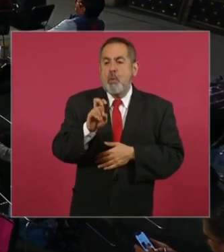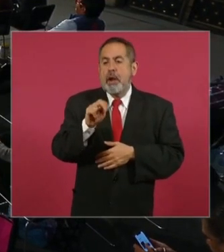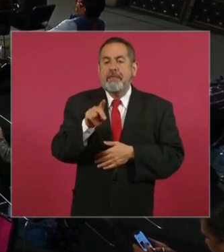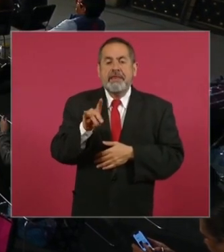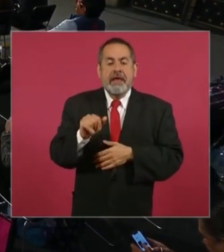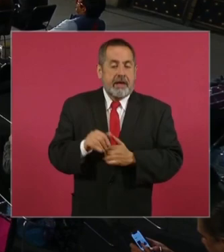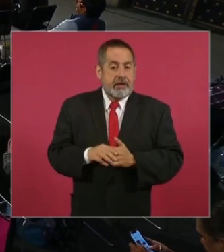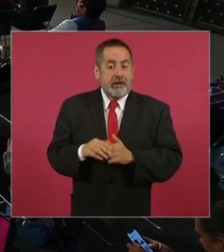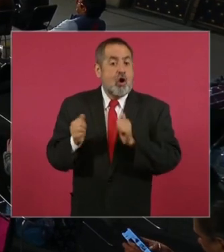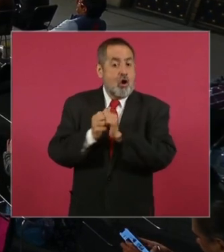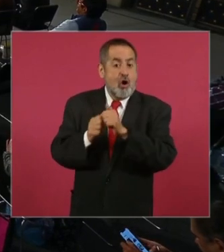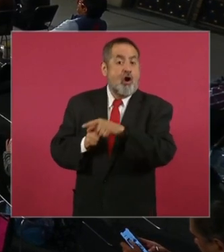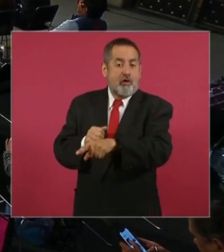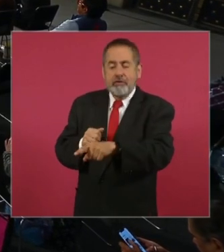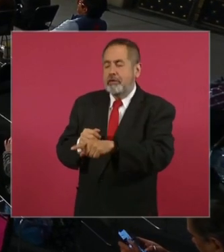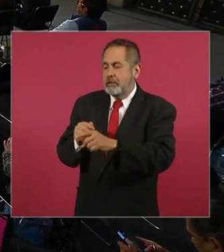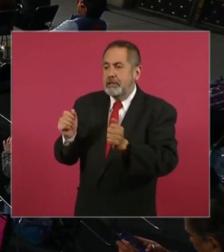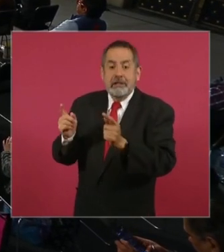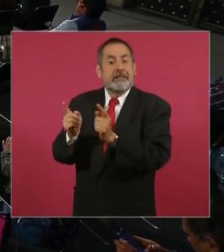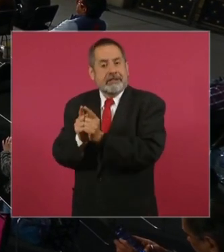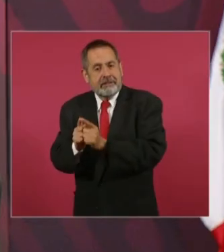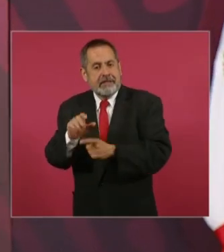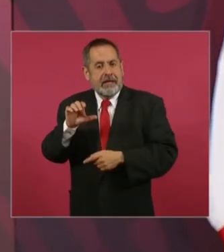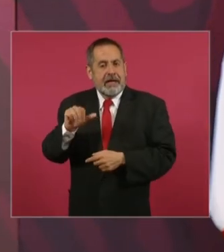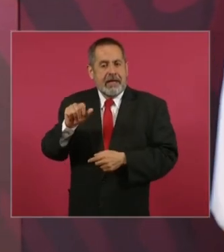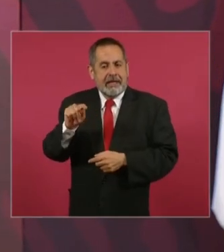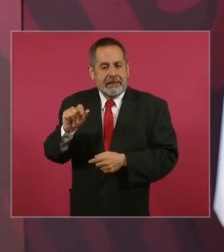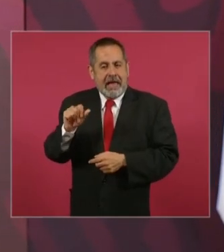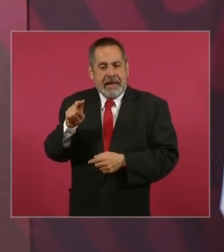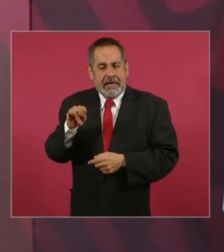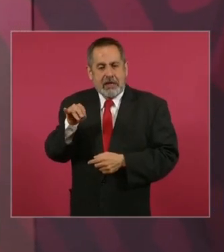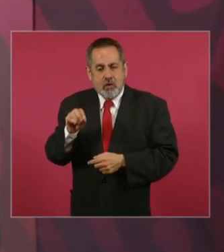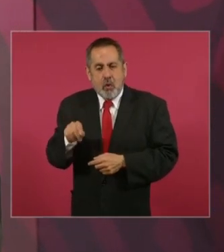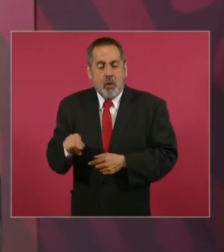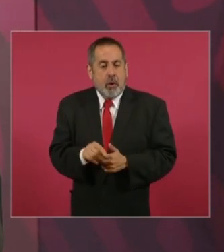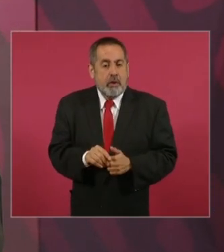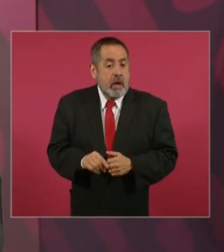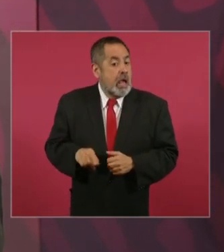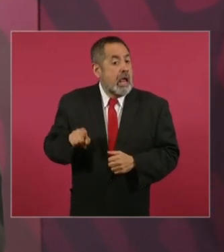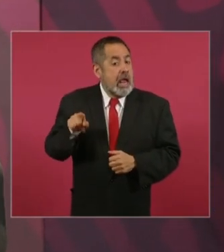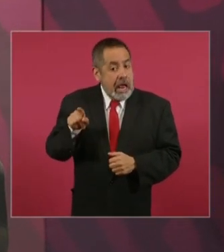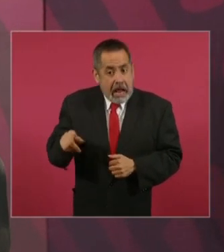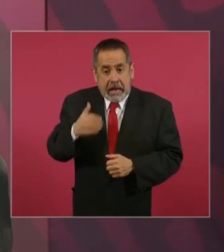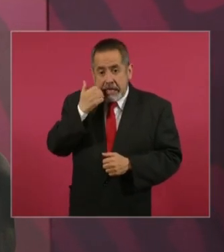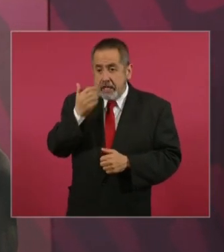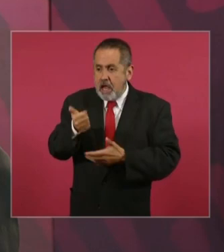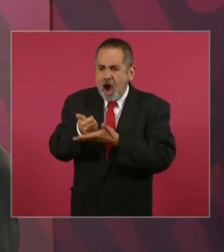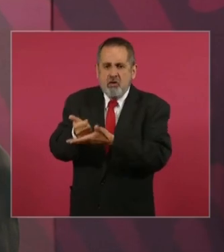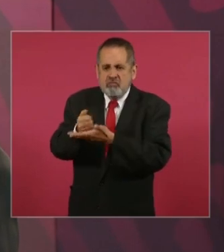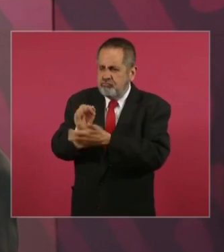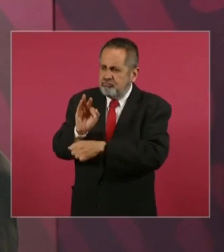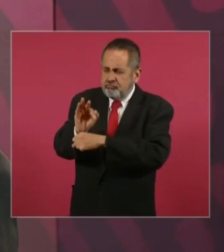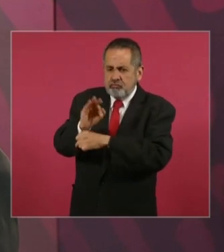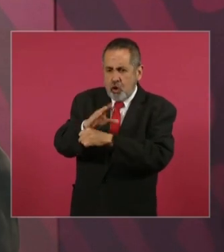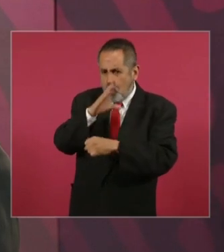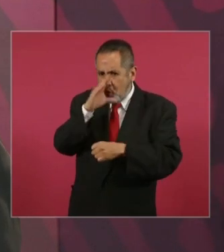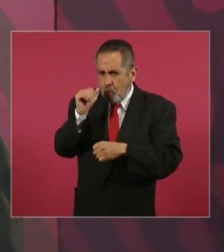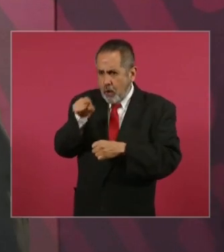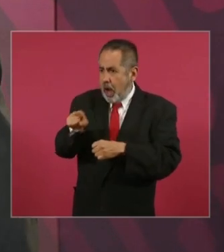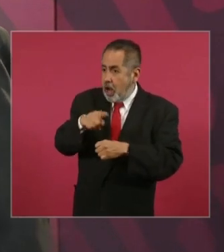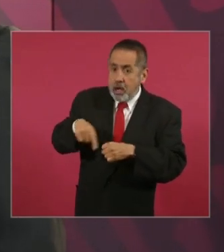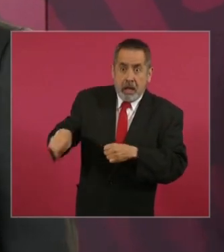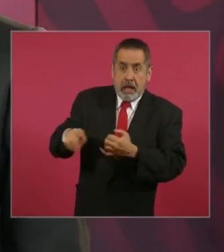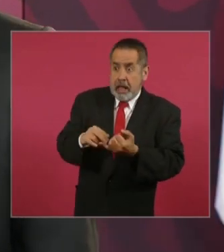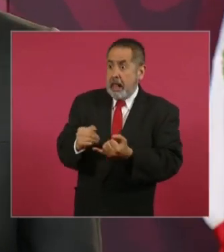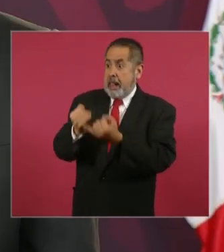conocieron con Catarino. Catarino tenía la idea de ayudar a los cubanos a lograr la